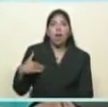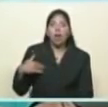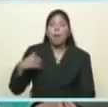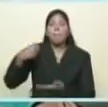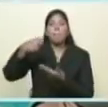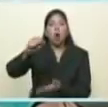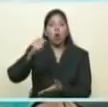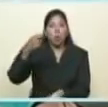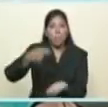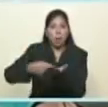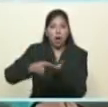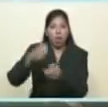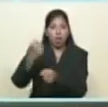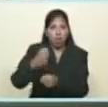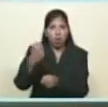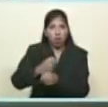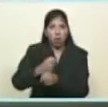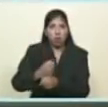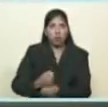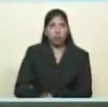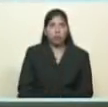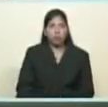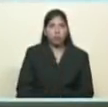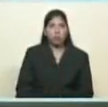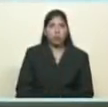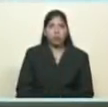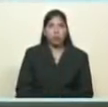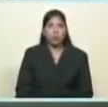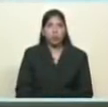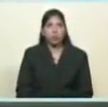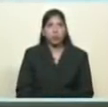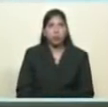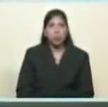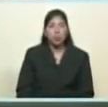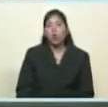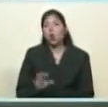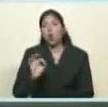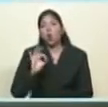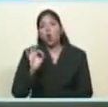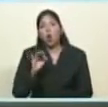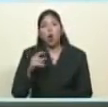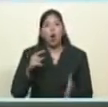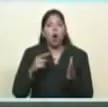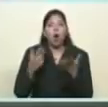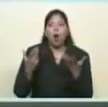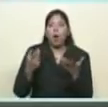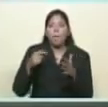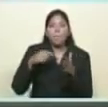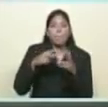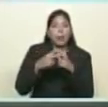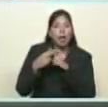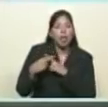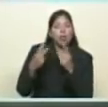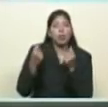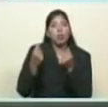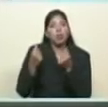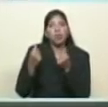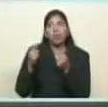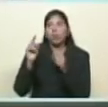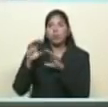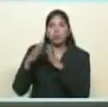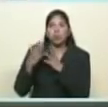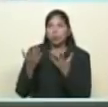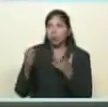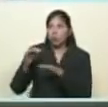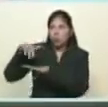bono para obtener un dinero o pedir un crédito, nos persiguen en el mundo,